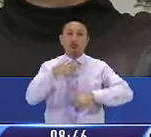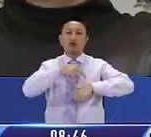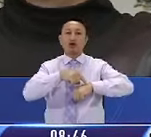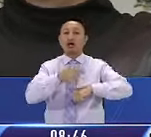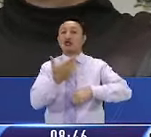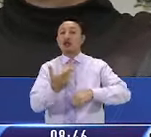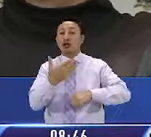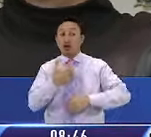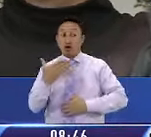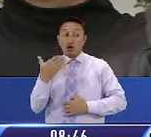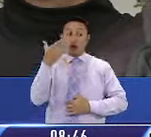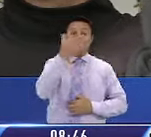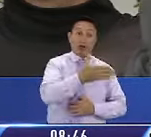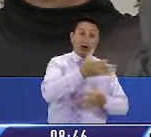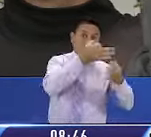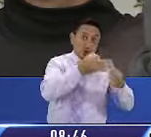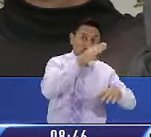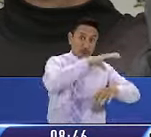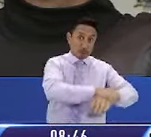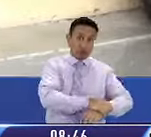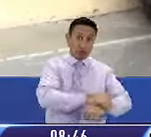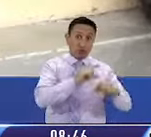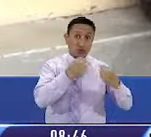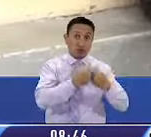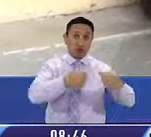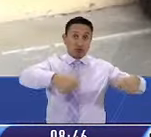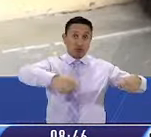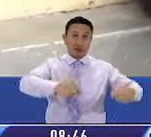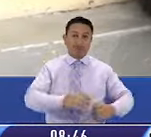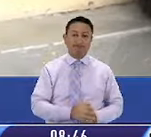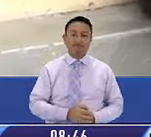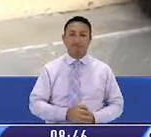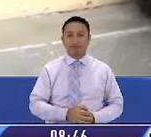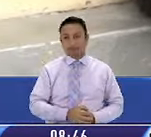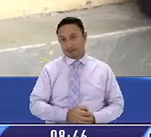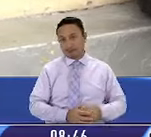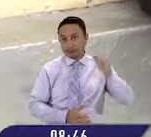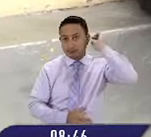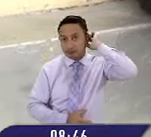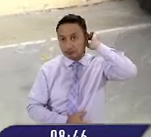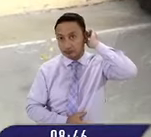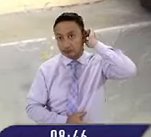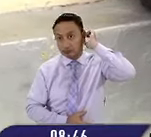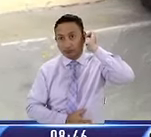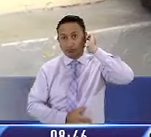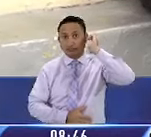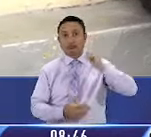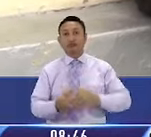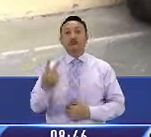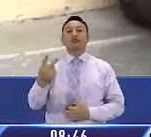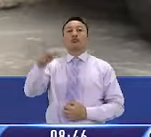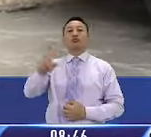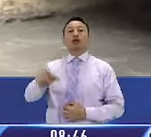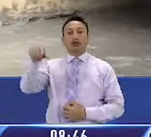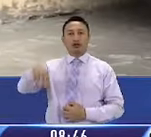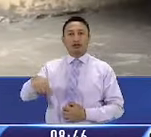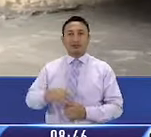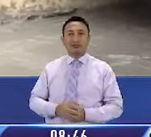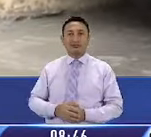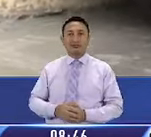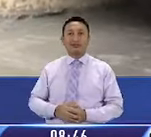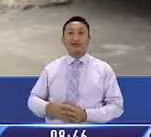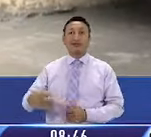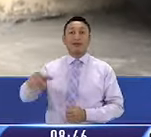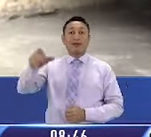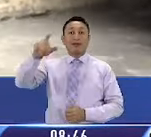exactos donde podemos nosotros actuar como grupo motorizado. En cambio, por otro delito, fueron detenidos dos sujetos que protagonizaron una pelea con